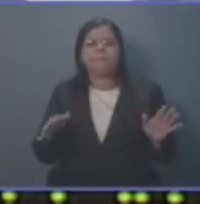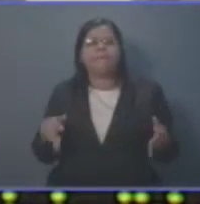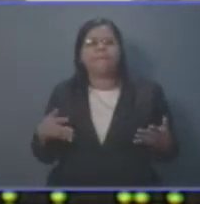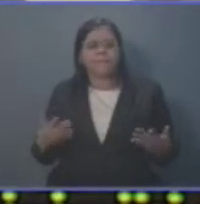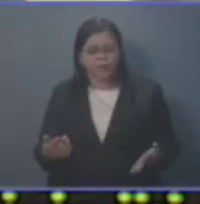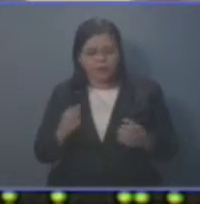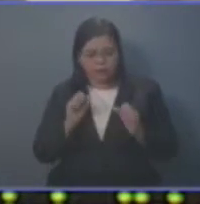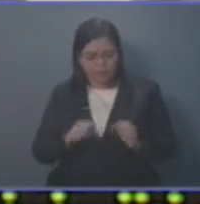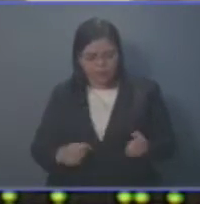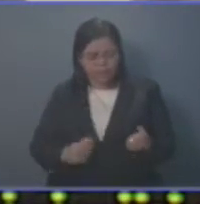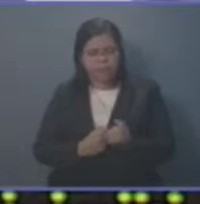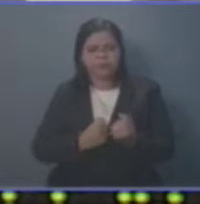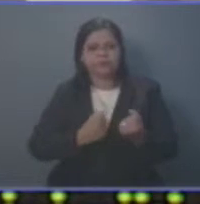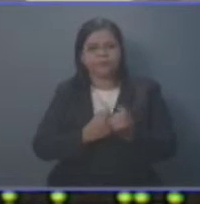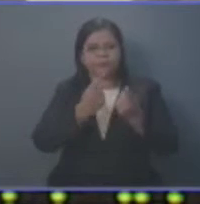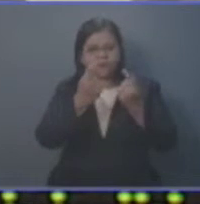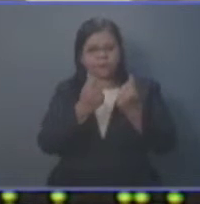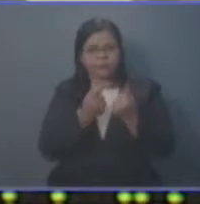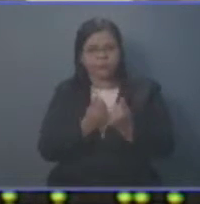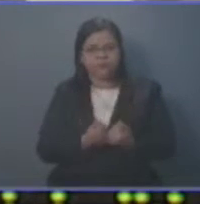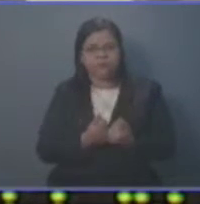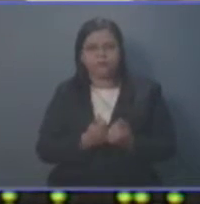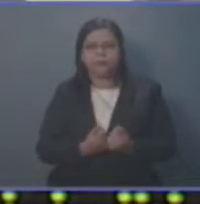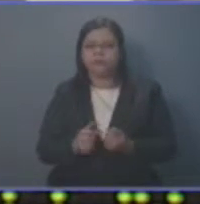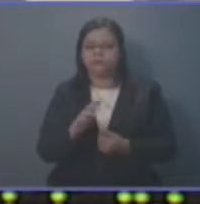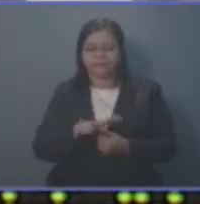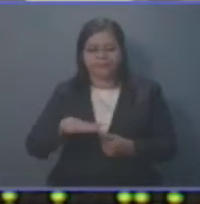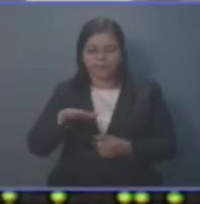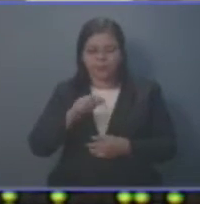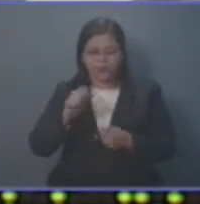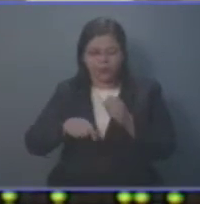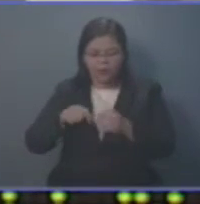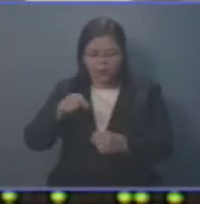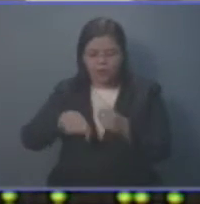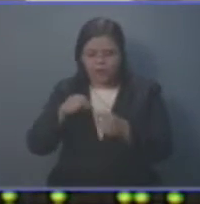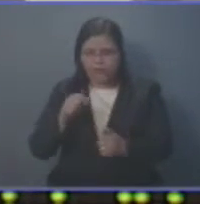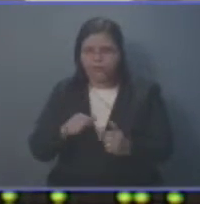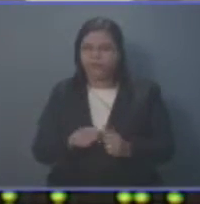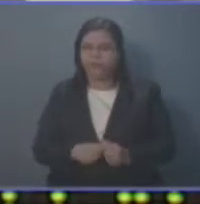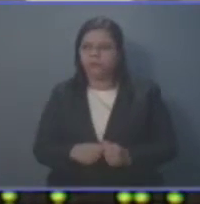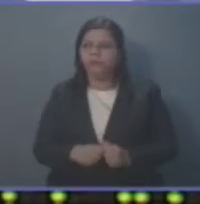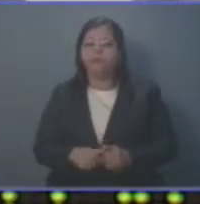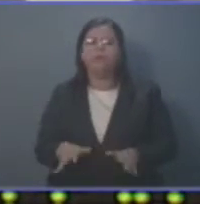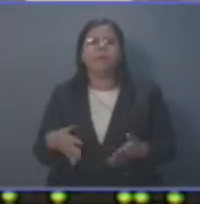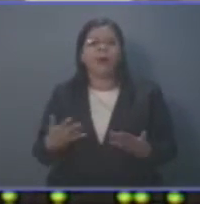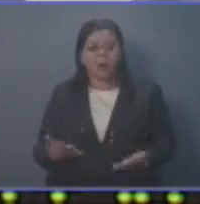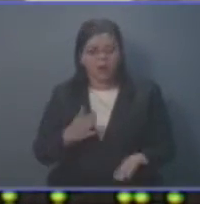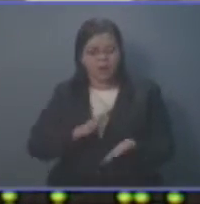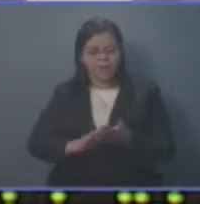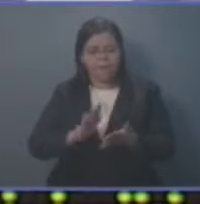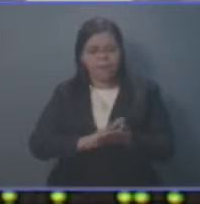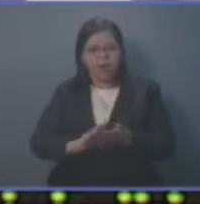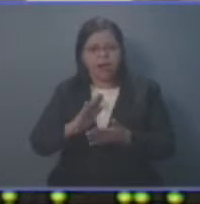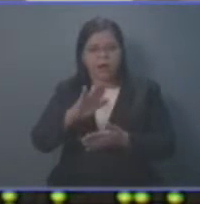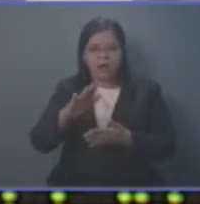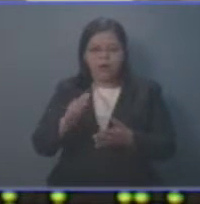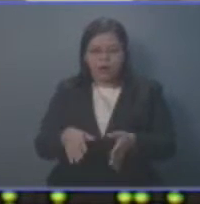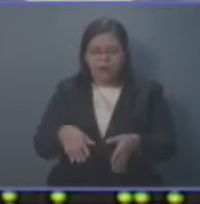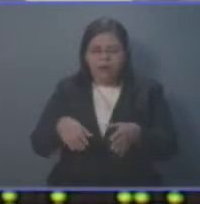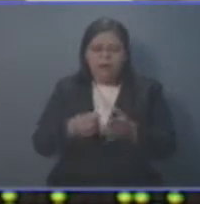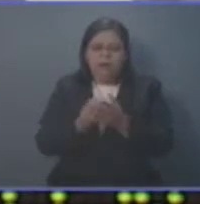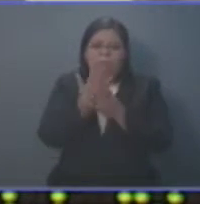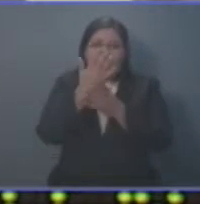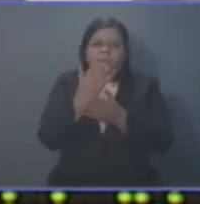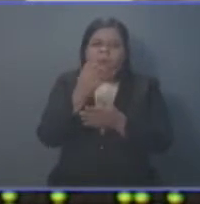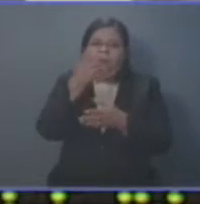poder reforzar las asignaciones presupuestarias del ramo de agricultura y ganadería para financiar la compra de plantas de café, lo